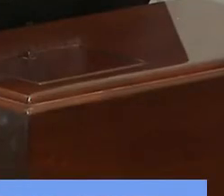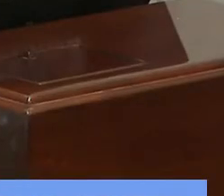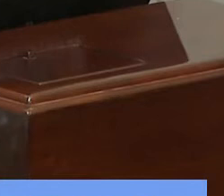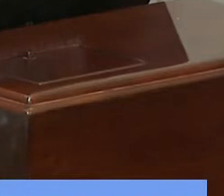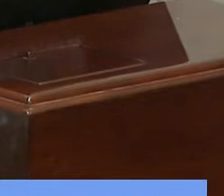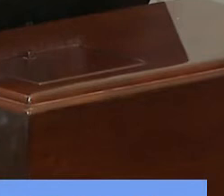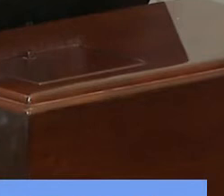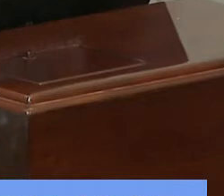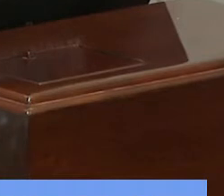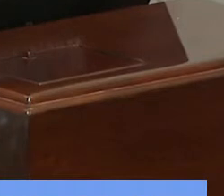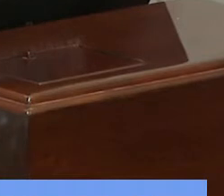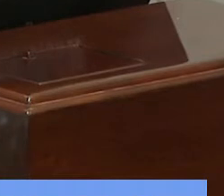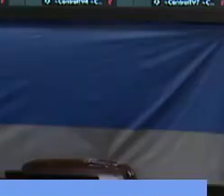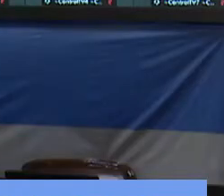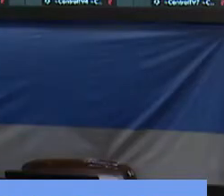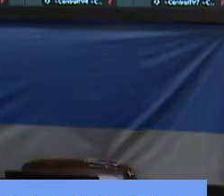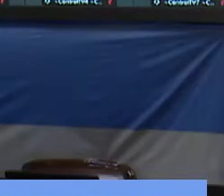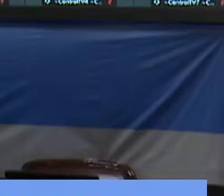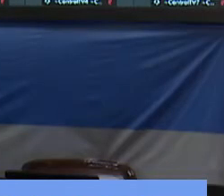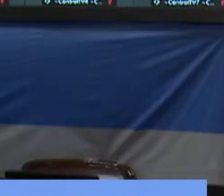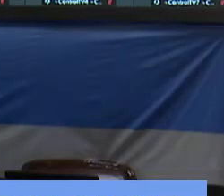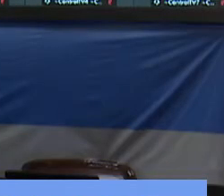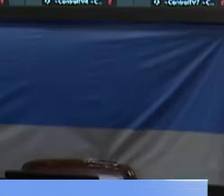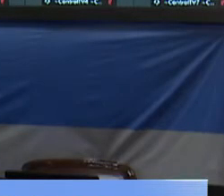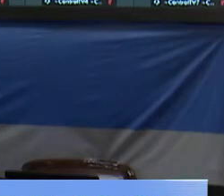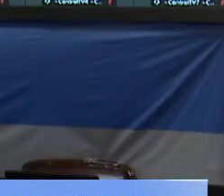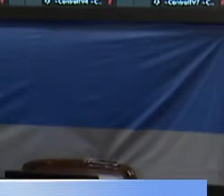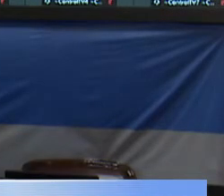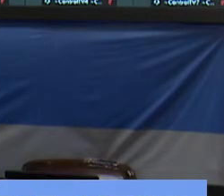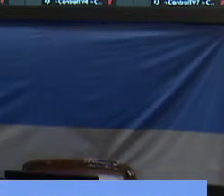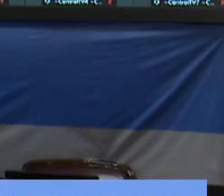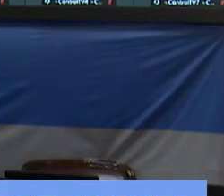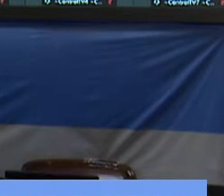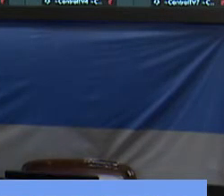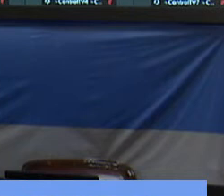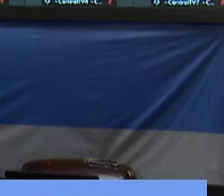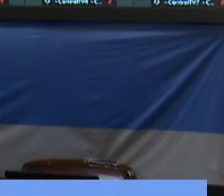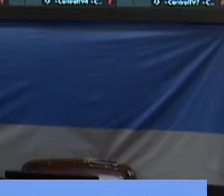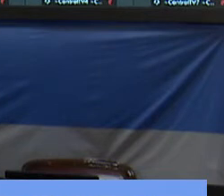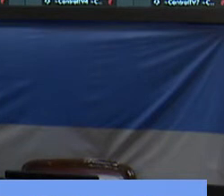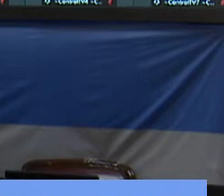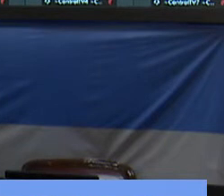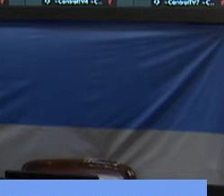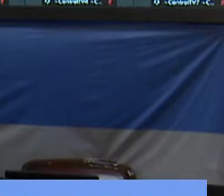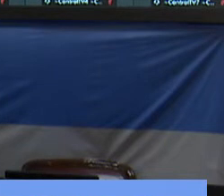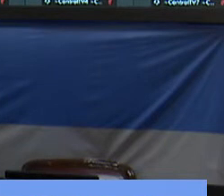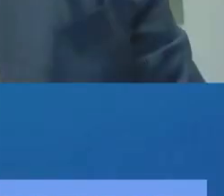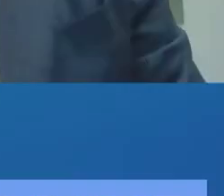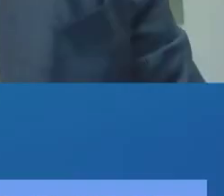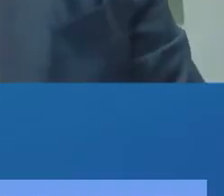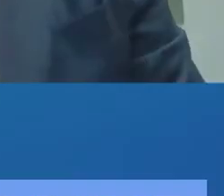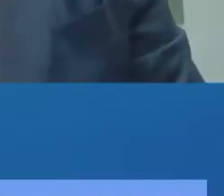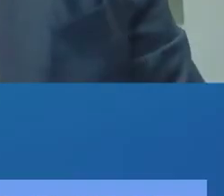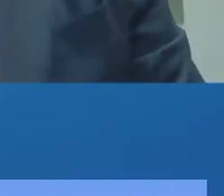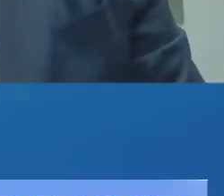Puede, senador, discúlpeme, hubo una interrupción en el audio. ¿Podría terminar, volver a repetir la última parte de